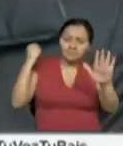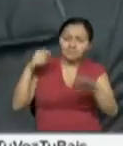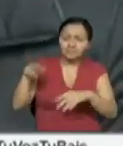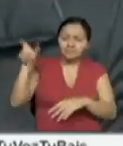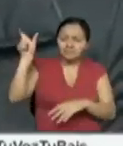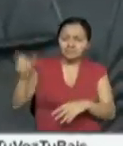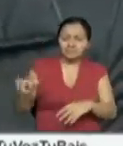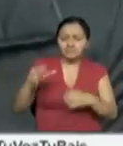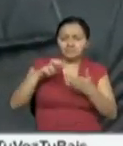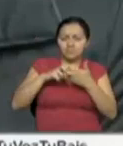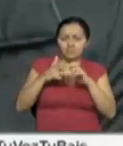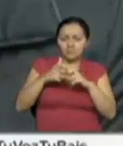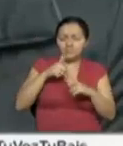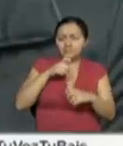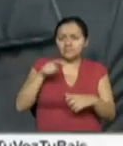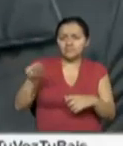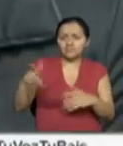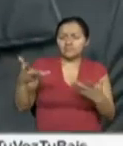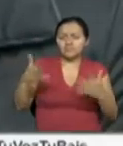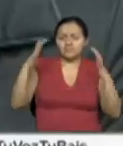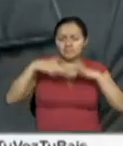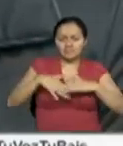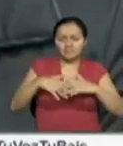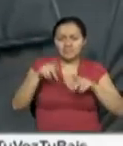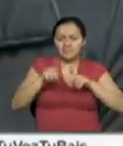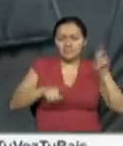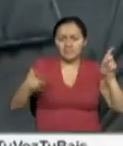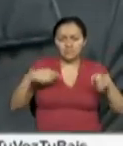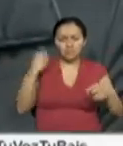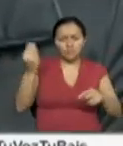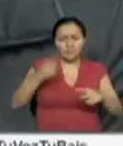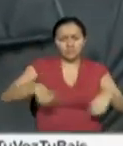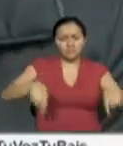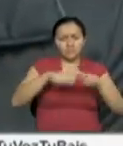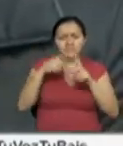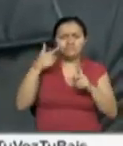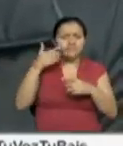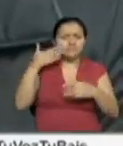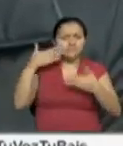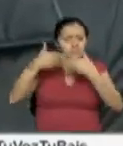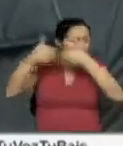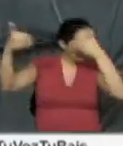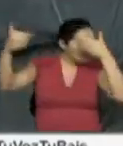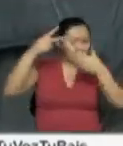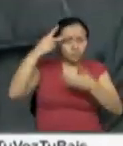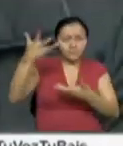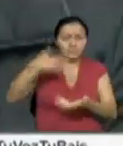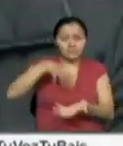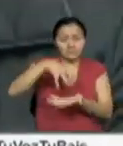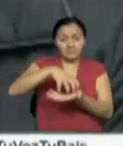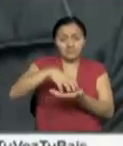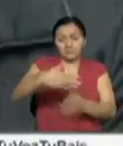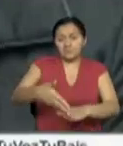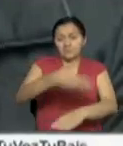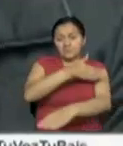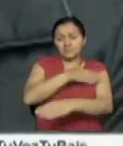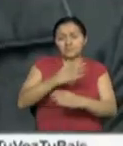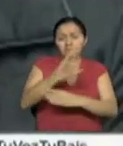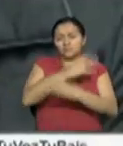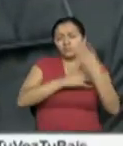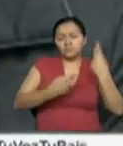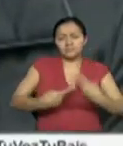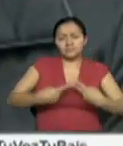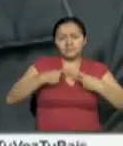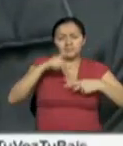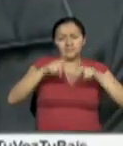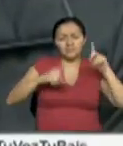de la misma desdicha que sufrimos ahora muchos jóvenes de nuestro país, en nuestro cantón. Historias vividas de